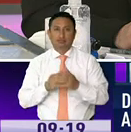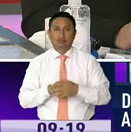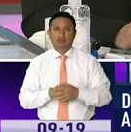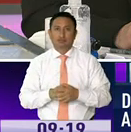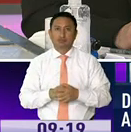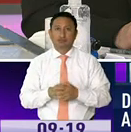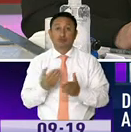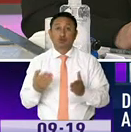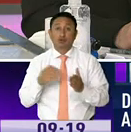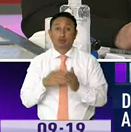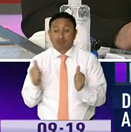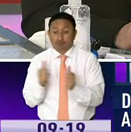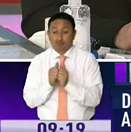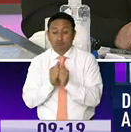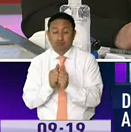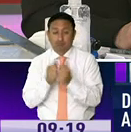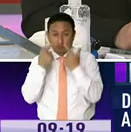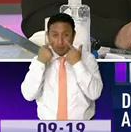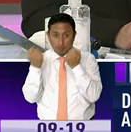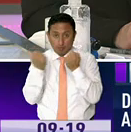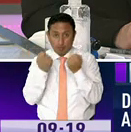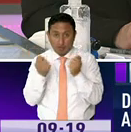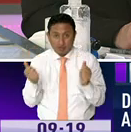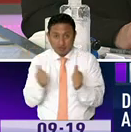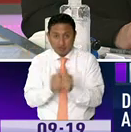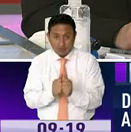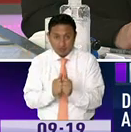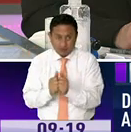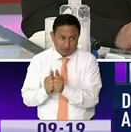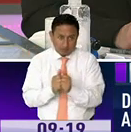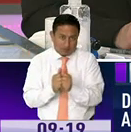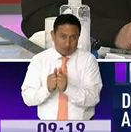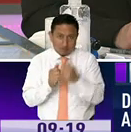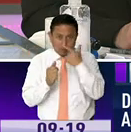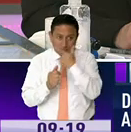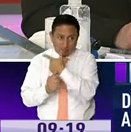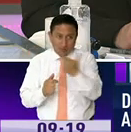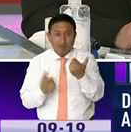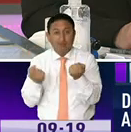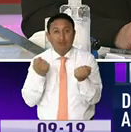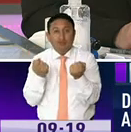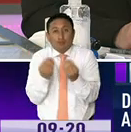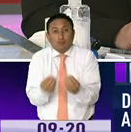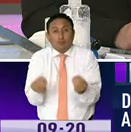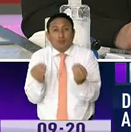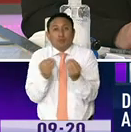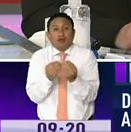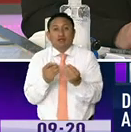nuevamente salir con estos operativos conjuntos que estamos realizando para ya controlar